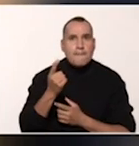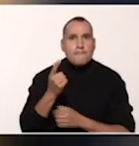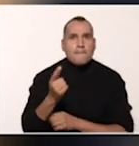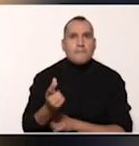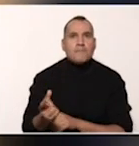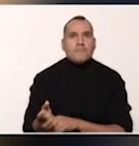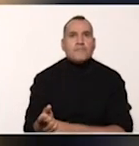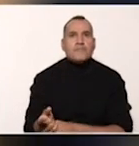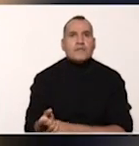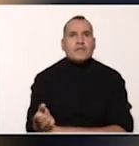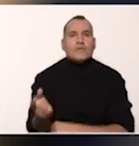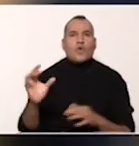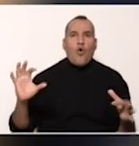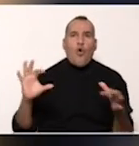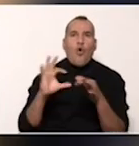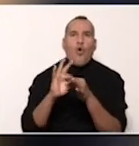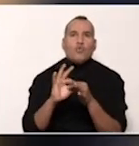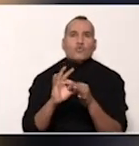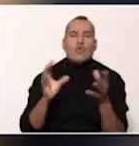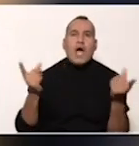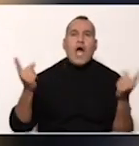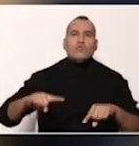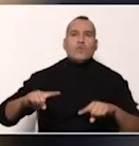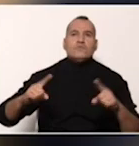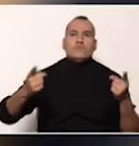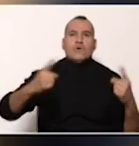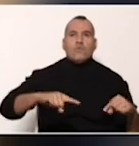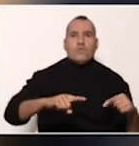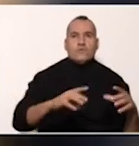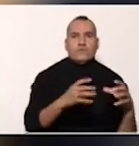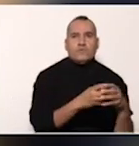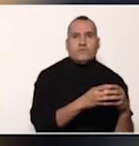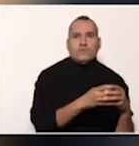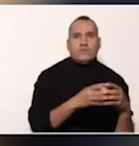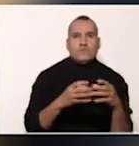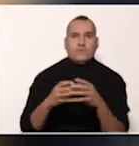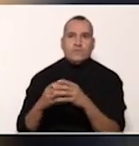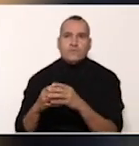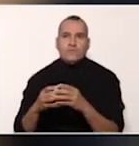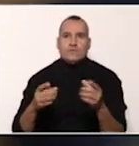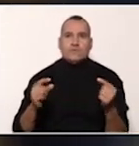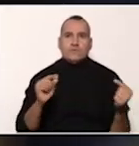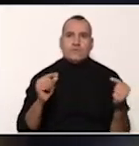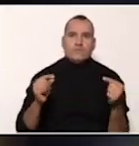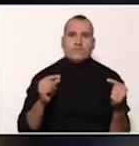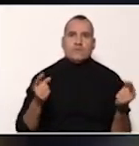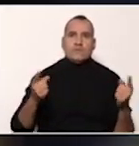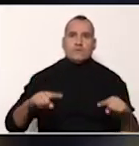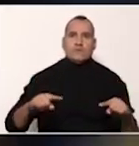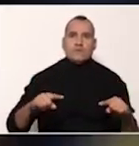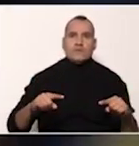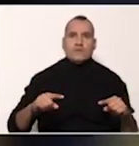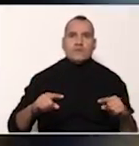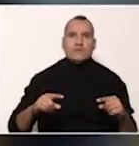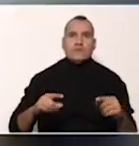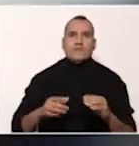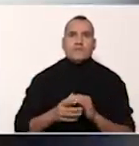Eso significa llegar a un acuerdo en ambas partes, llegar a una concordancia. He aquí un ejemplo.